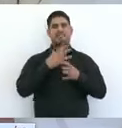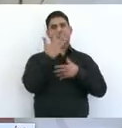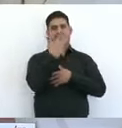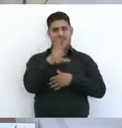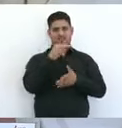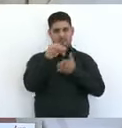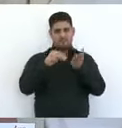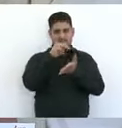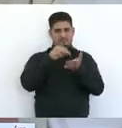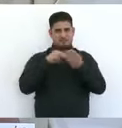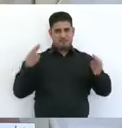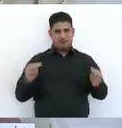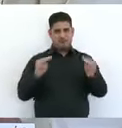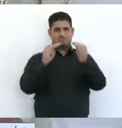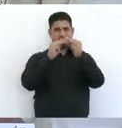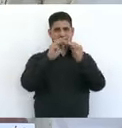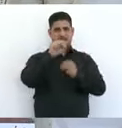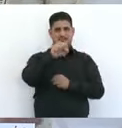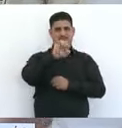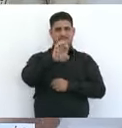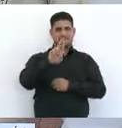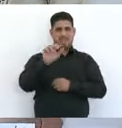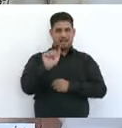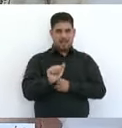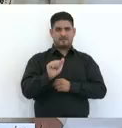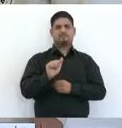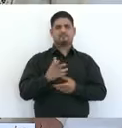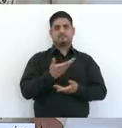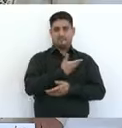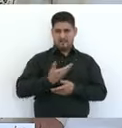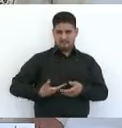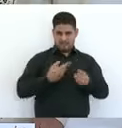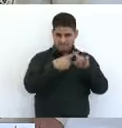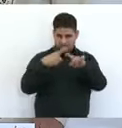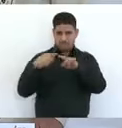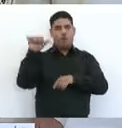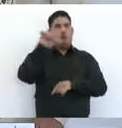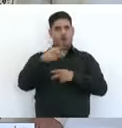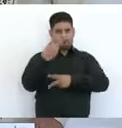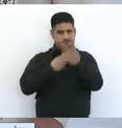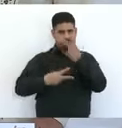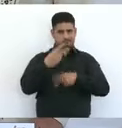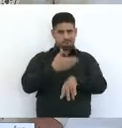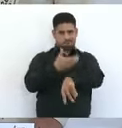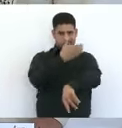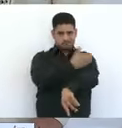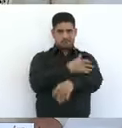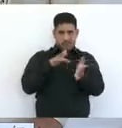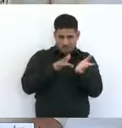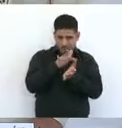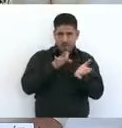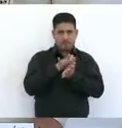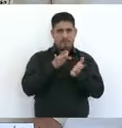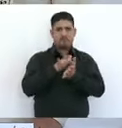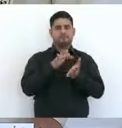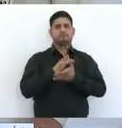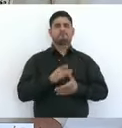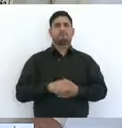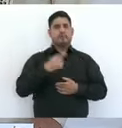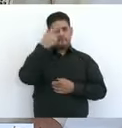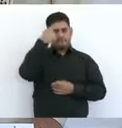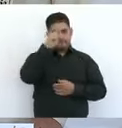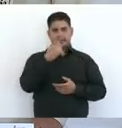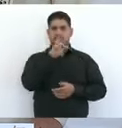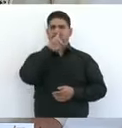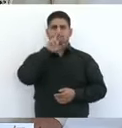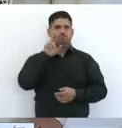municipios de la Sierra, cuyos presidentas y presidentes municipales nos acompañan aquí, sumando su esfuerzo, presidente, para dar